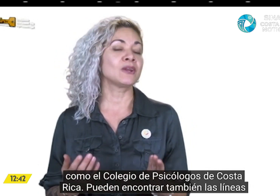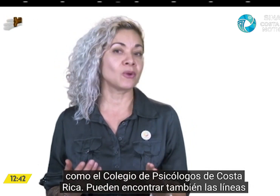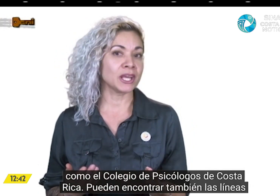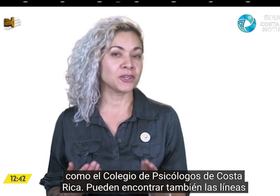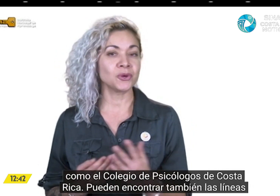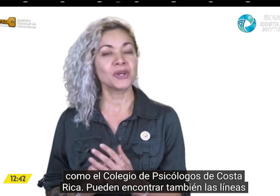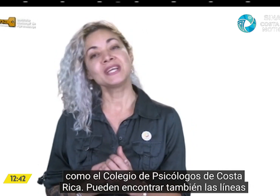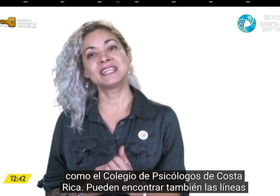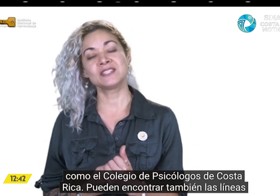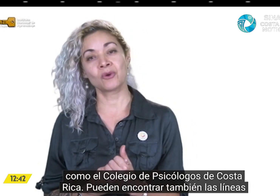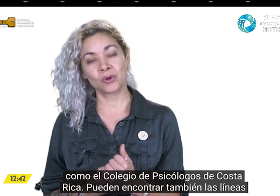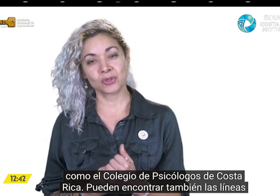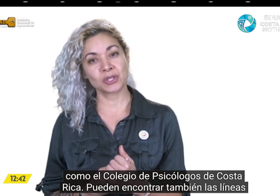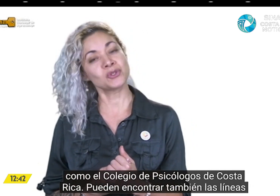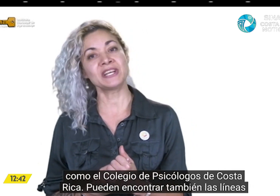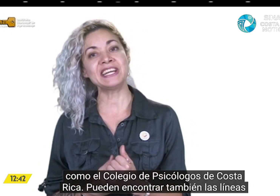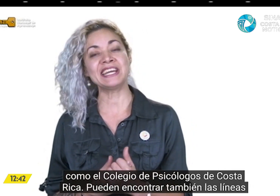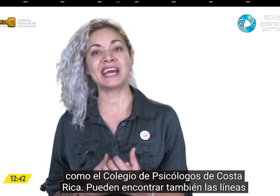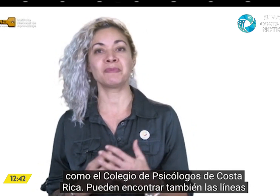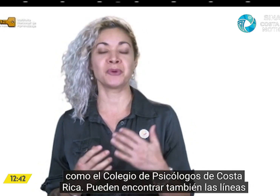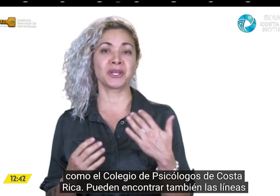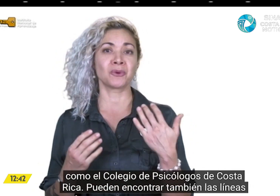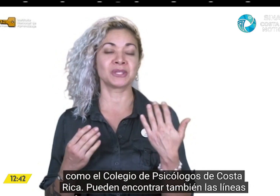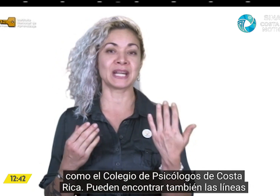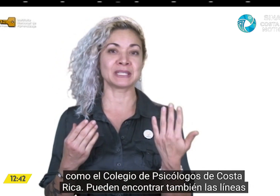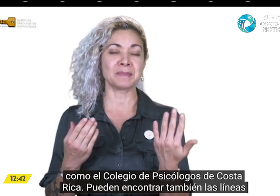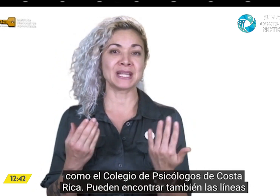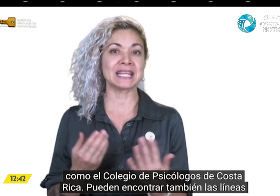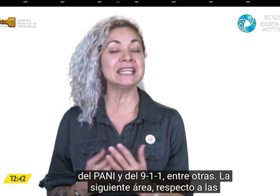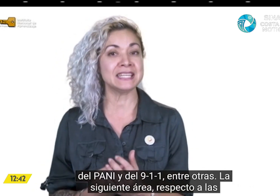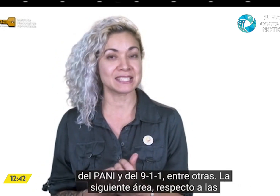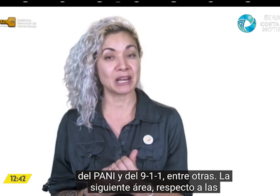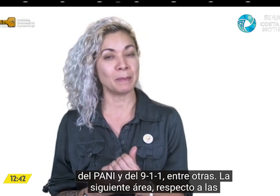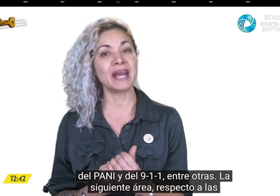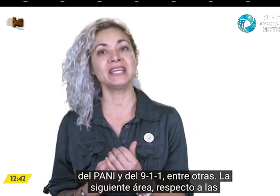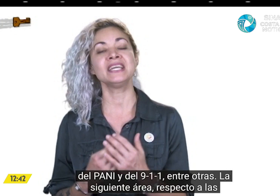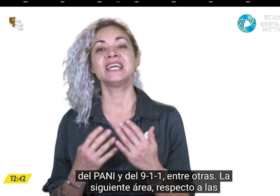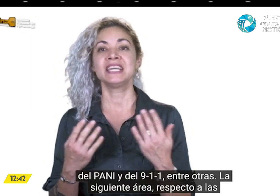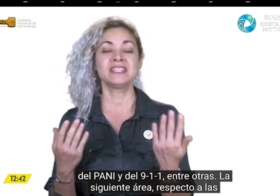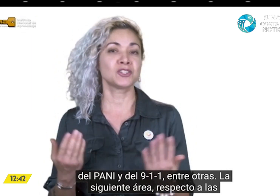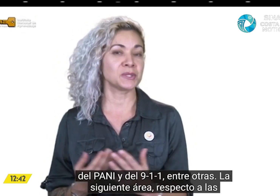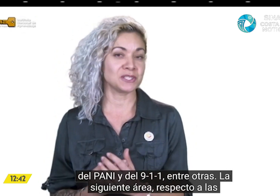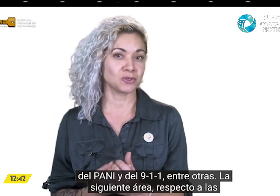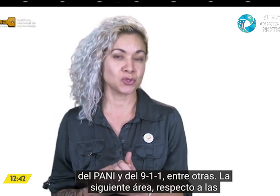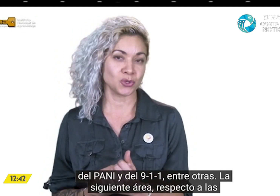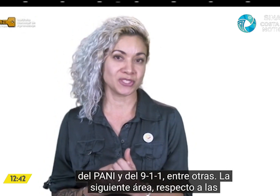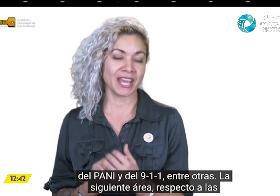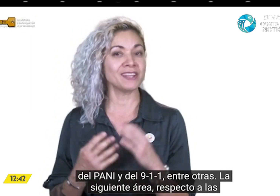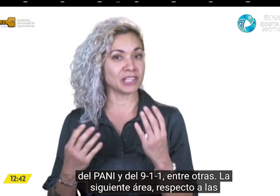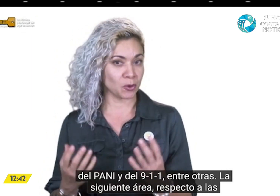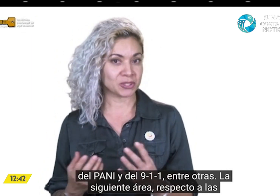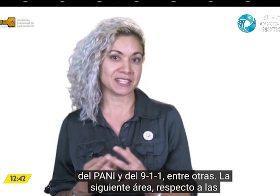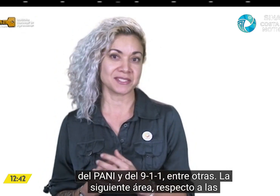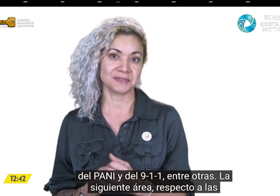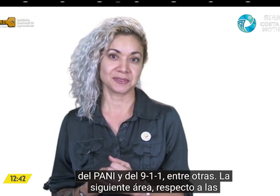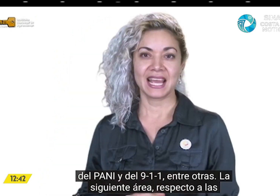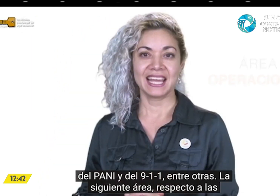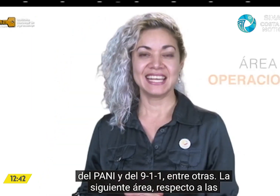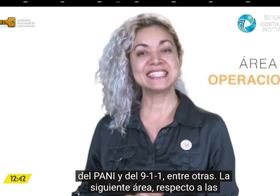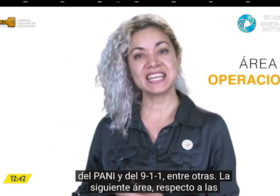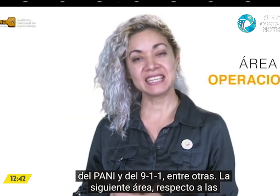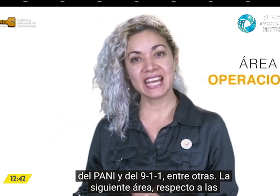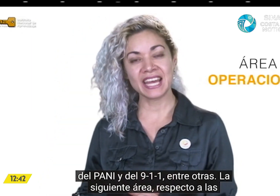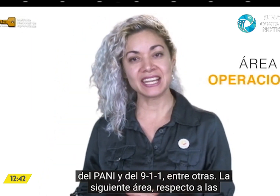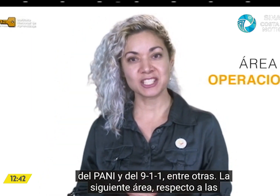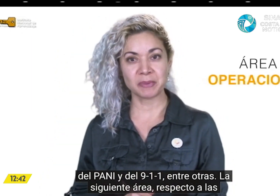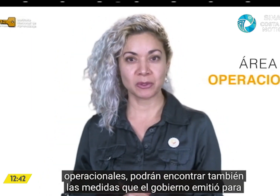como el Colegio de Psicólogos de Costa Rica. Pueden encontrar también las líneas del PANI y del 911, entre otras.